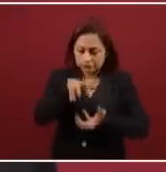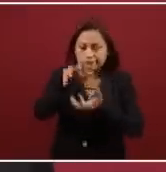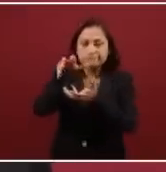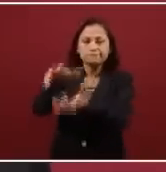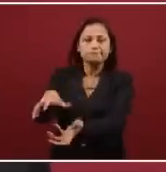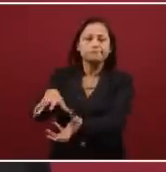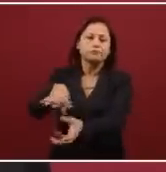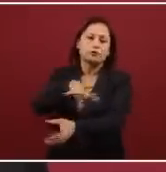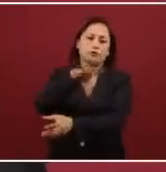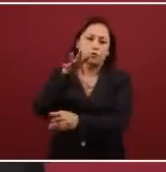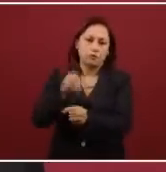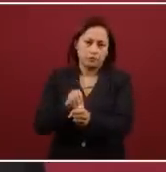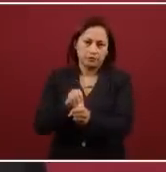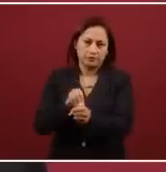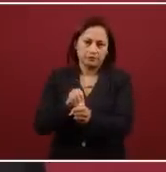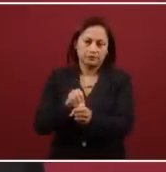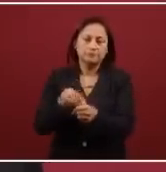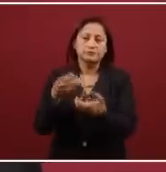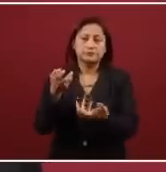Solo con eso